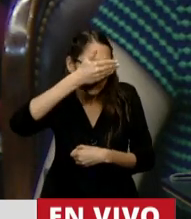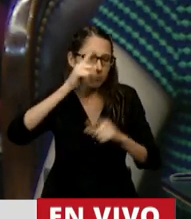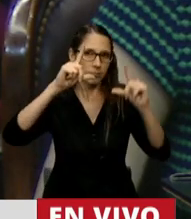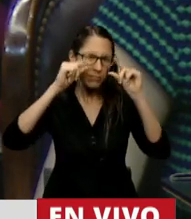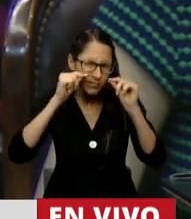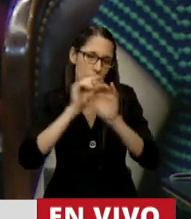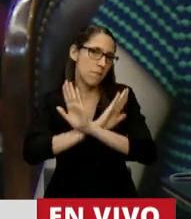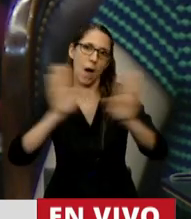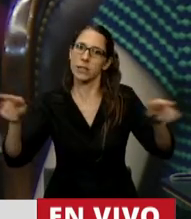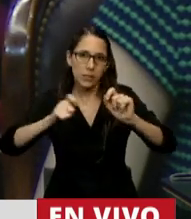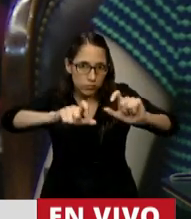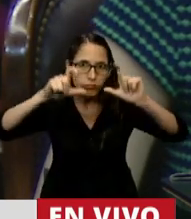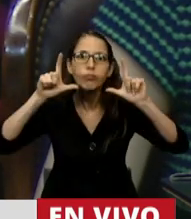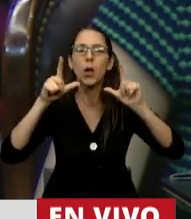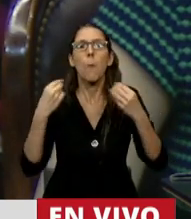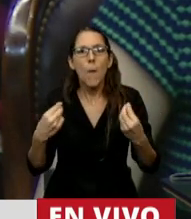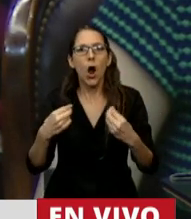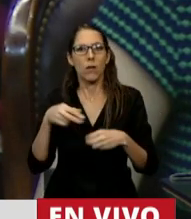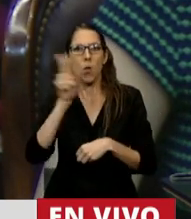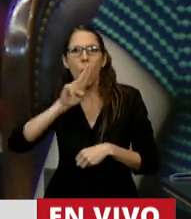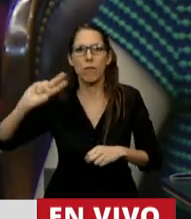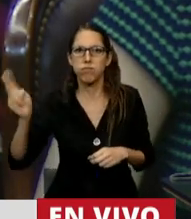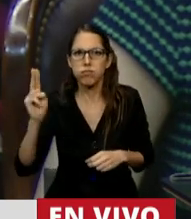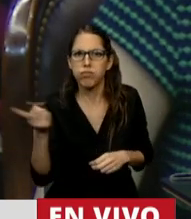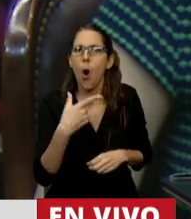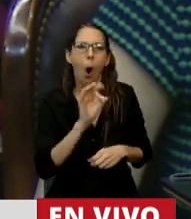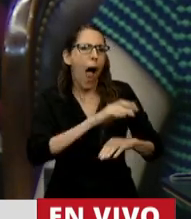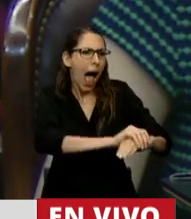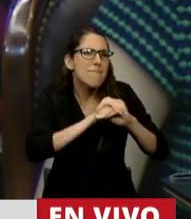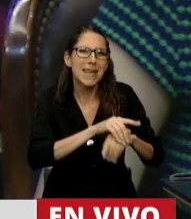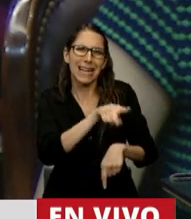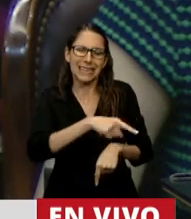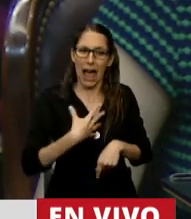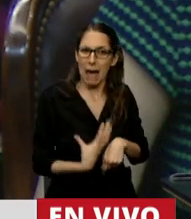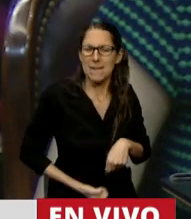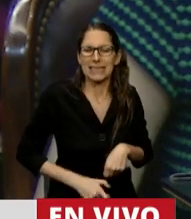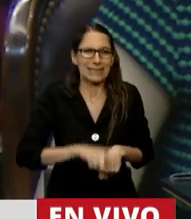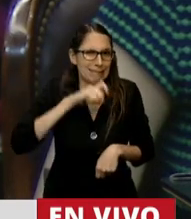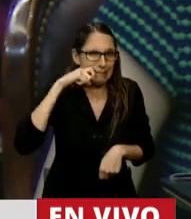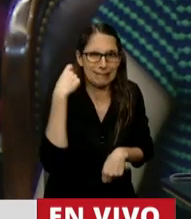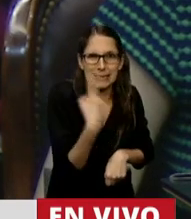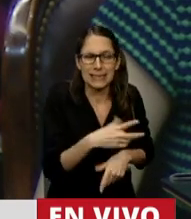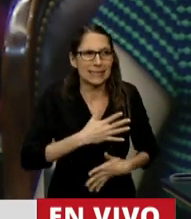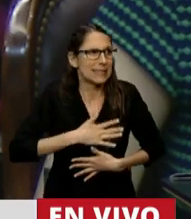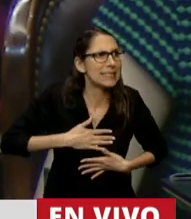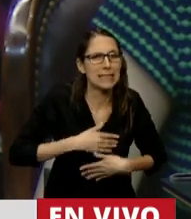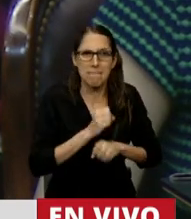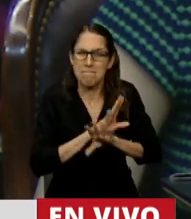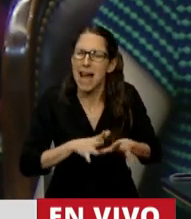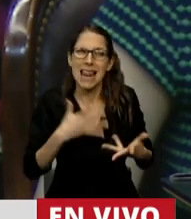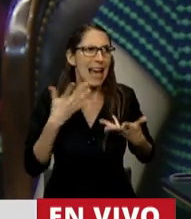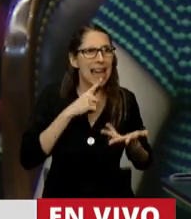de las mujeres que murieron, por mis amigas que se sintieron humilladas, avergonzadas, solo por desear una maternidad y decidir